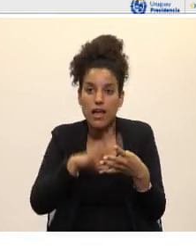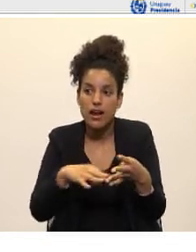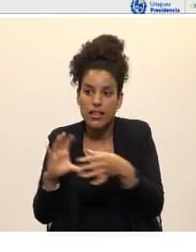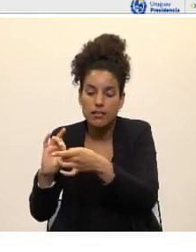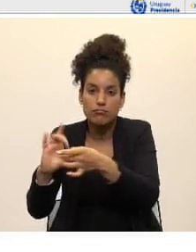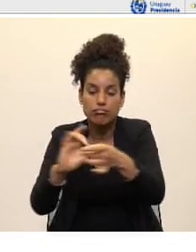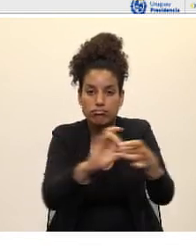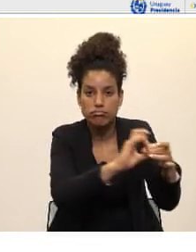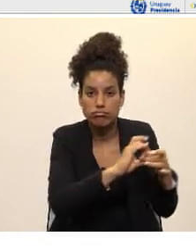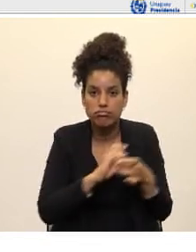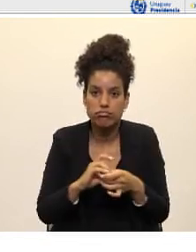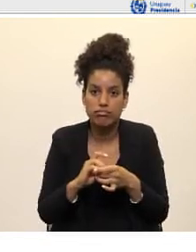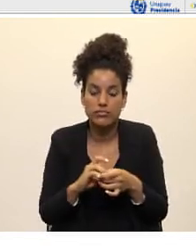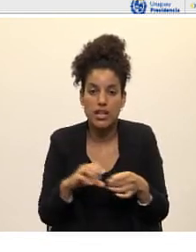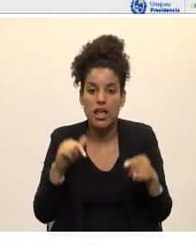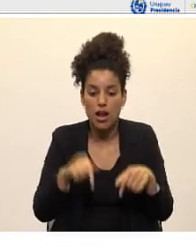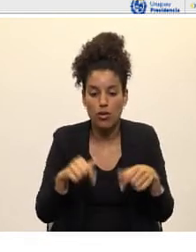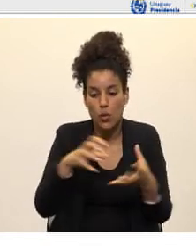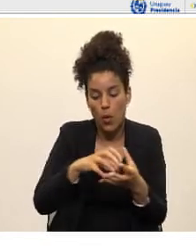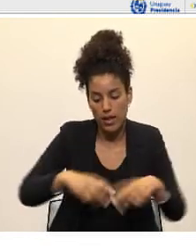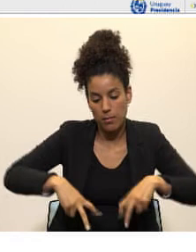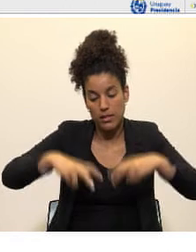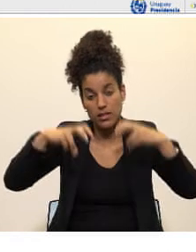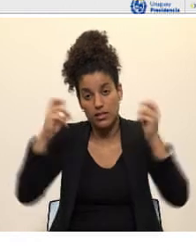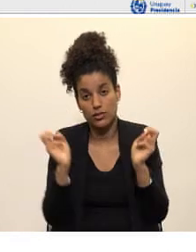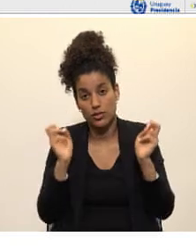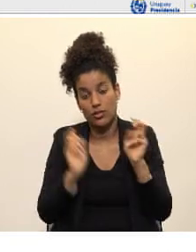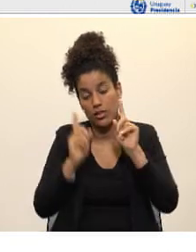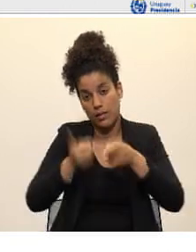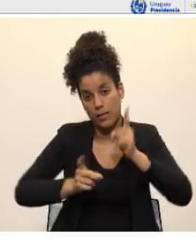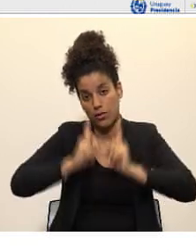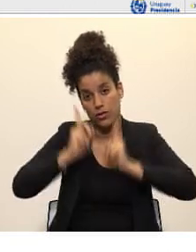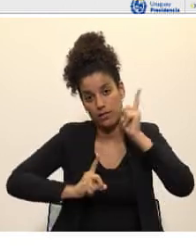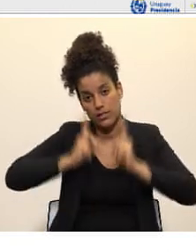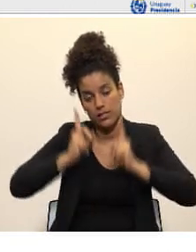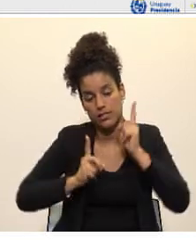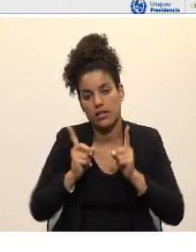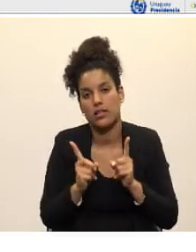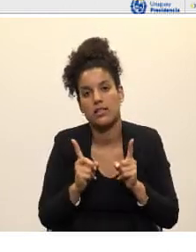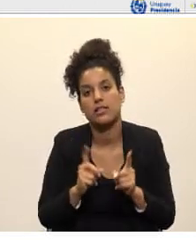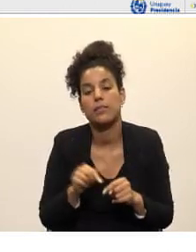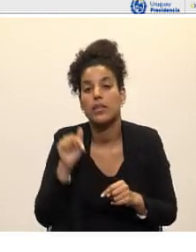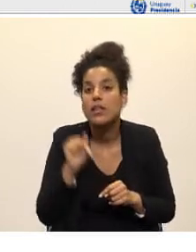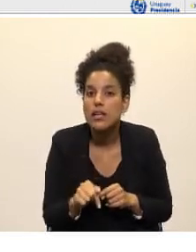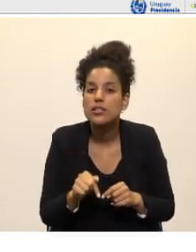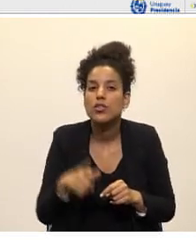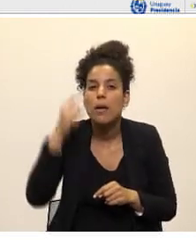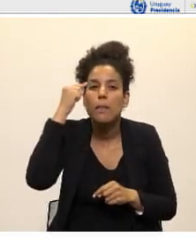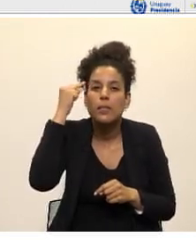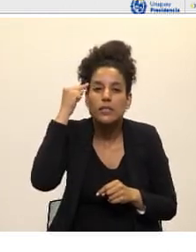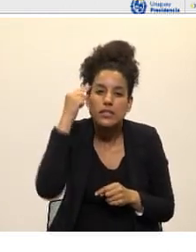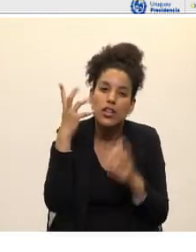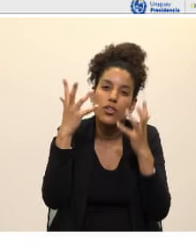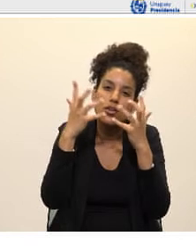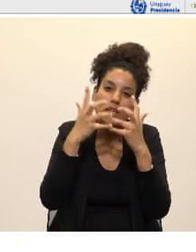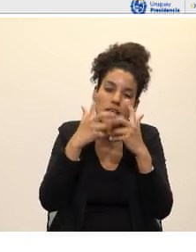los centros de investigación y las universidades. Me parece que sin duda esto implica planificar y ir pensando